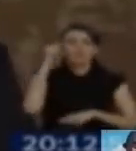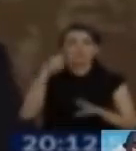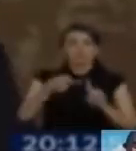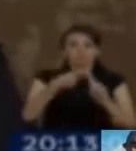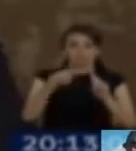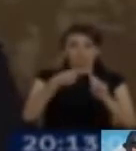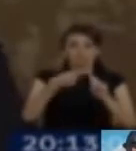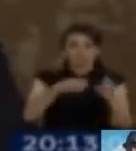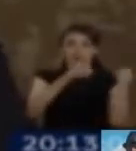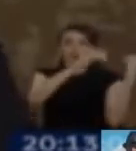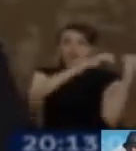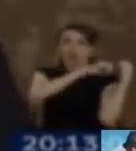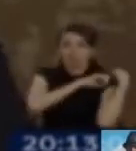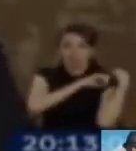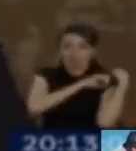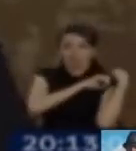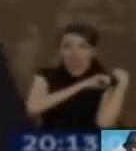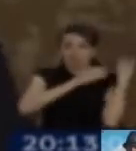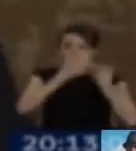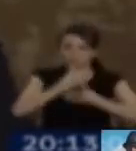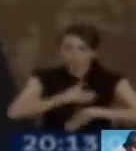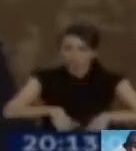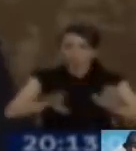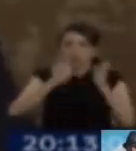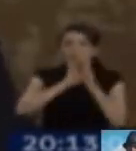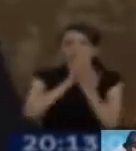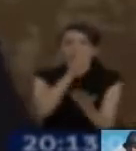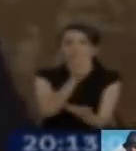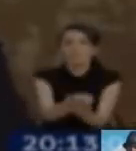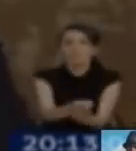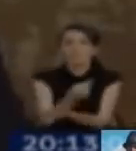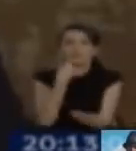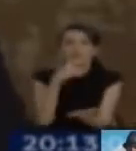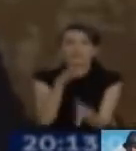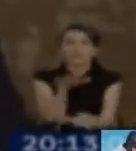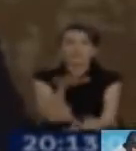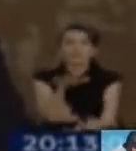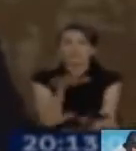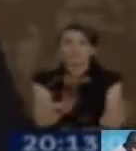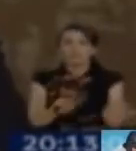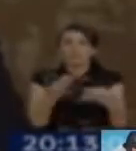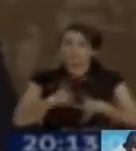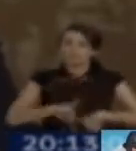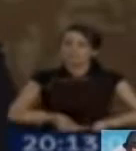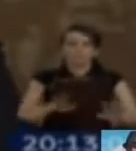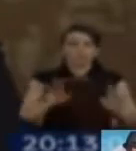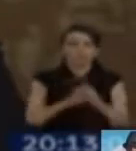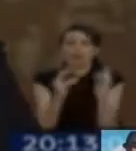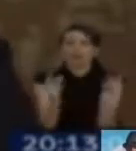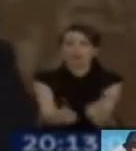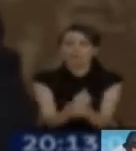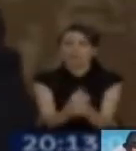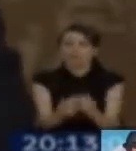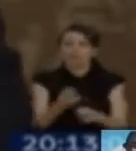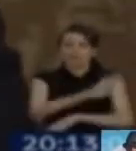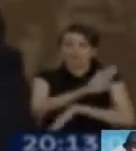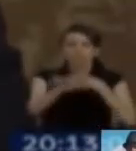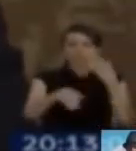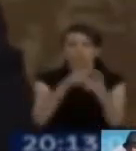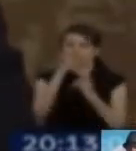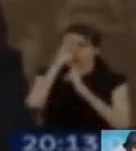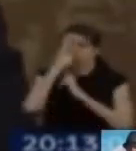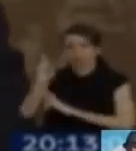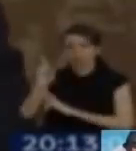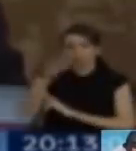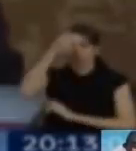estamos obligados a concretar este mandato sin ninguna demora. Todos estamos obligados a respetar